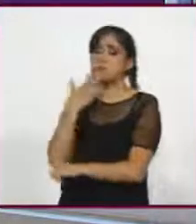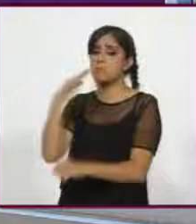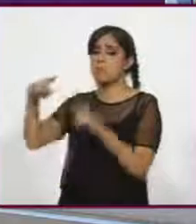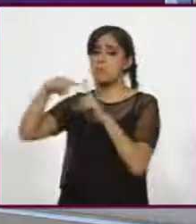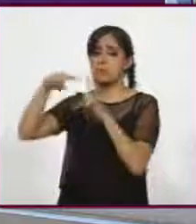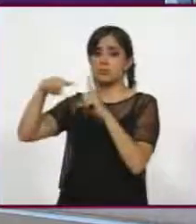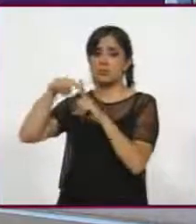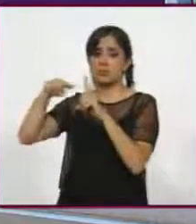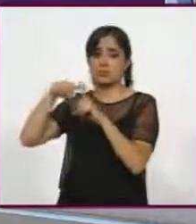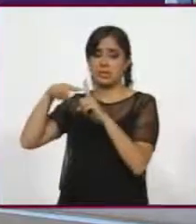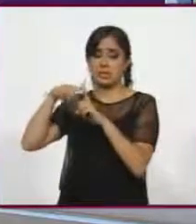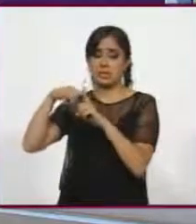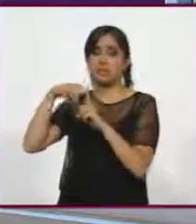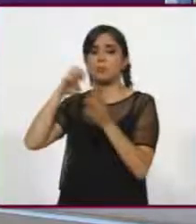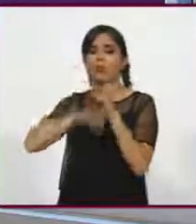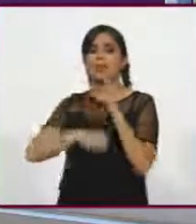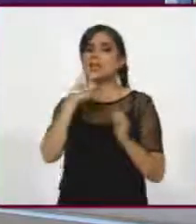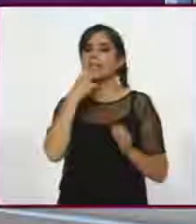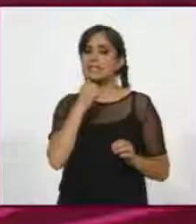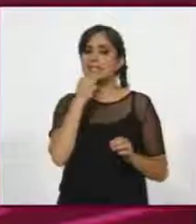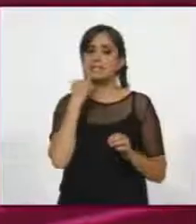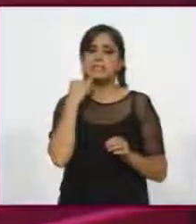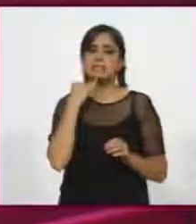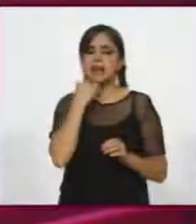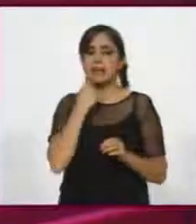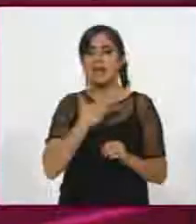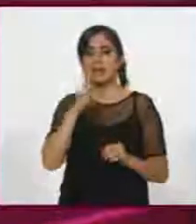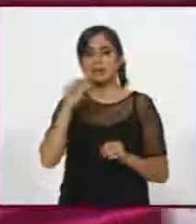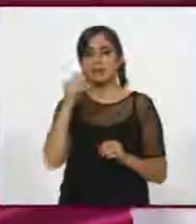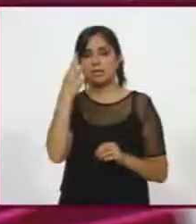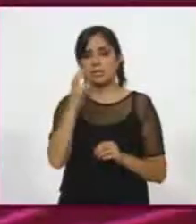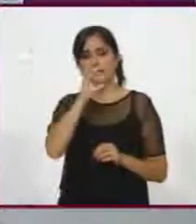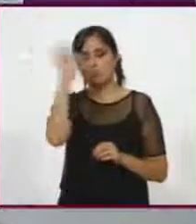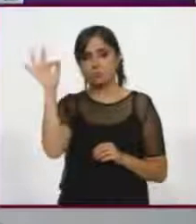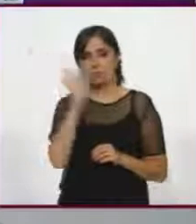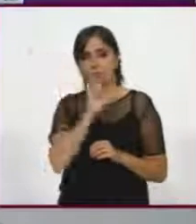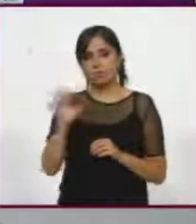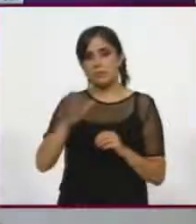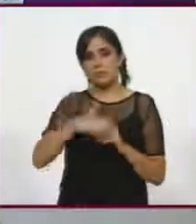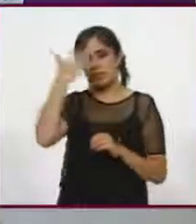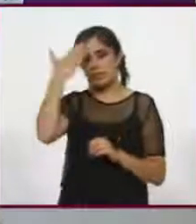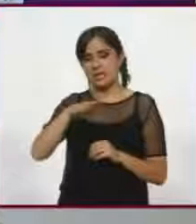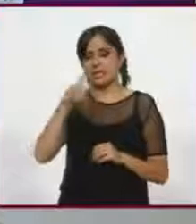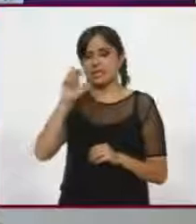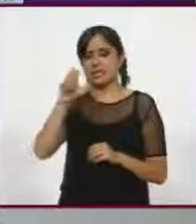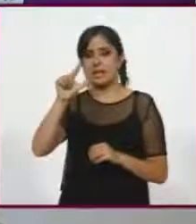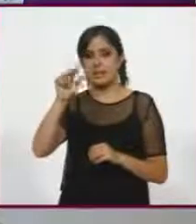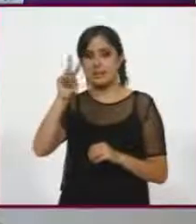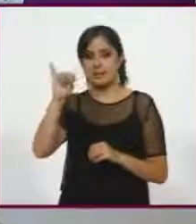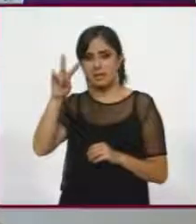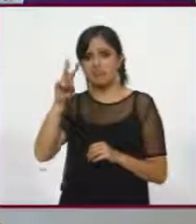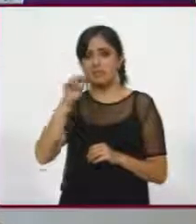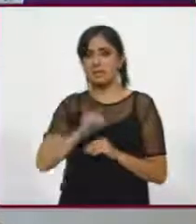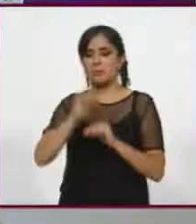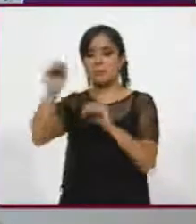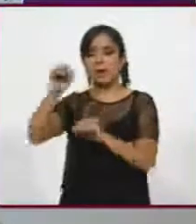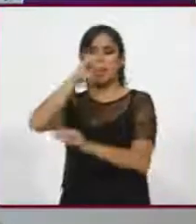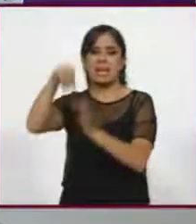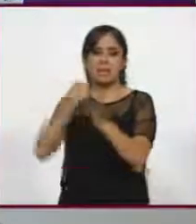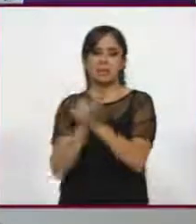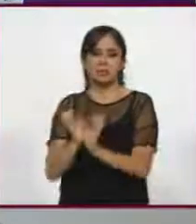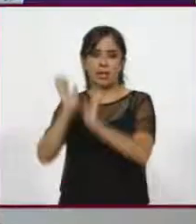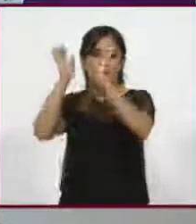Unidos. No es casual que Israel tenga 83%, ¿no? Se acaba de ir la capital de Tel Aviv a Jerusalén. Es un gobierno